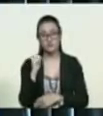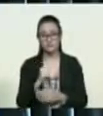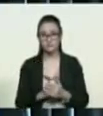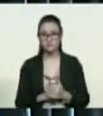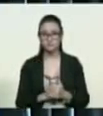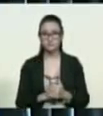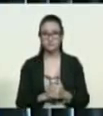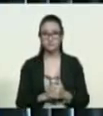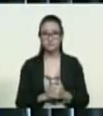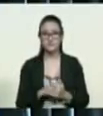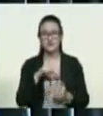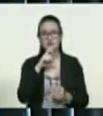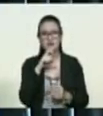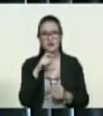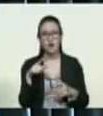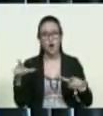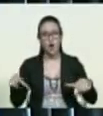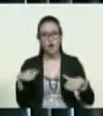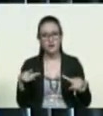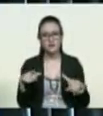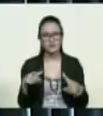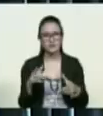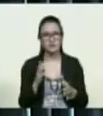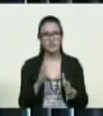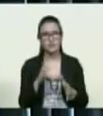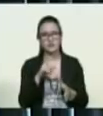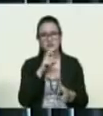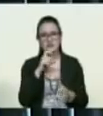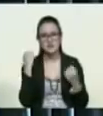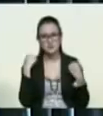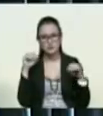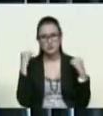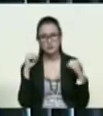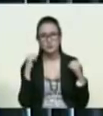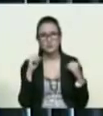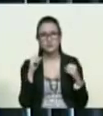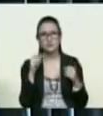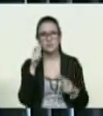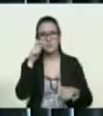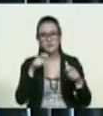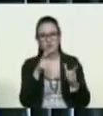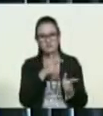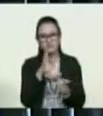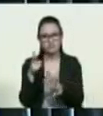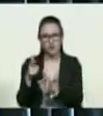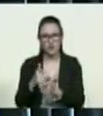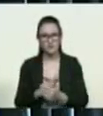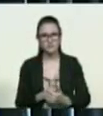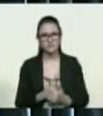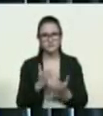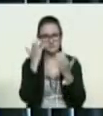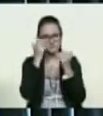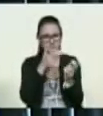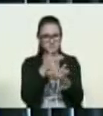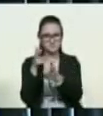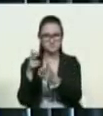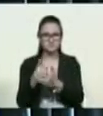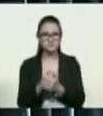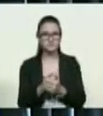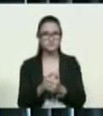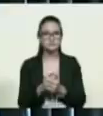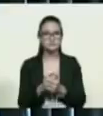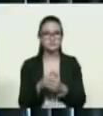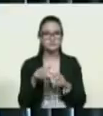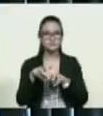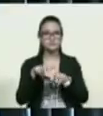logístico operativo del entrenamiento de los criminales, de los asesinos, de los sicarios, en la finca situada en